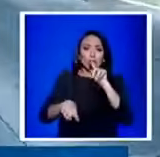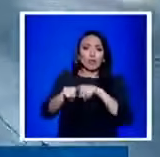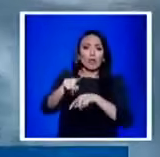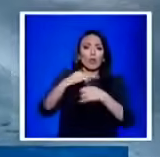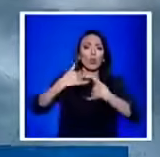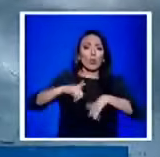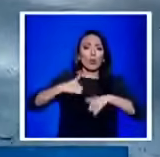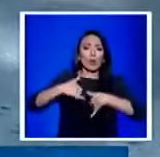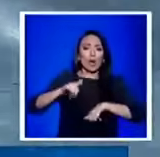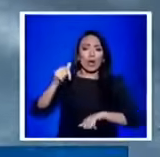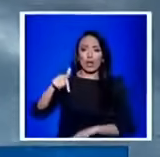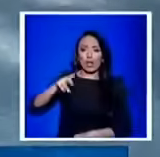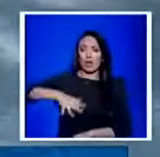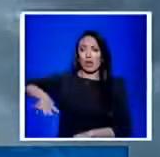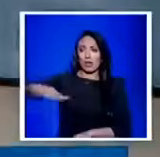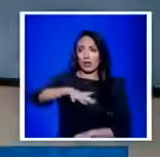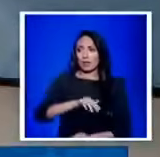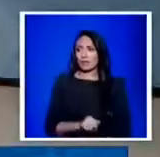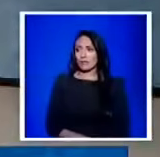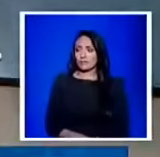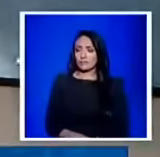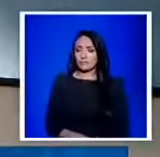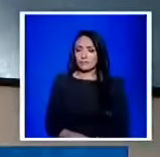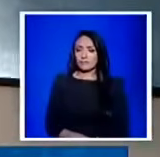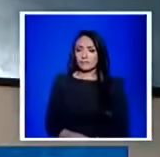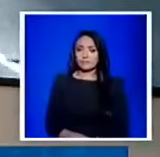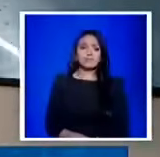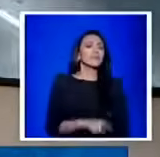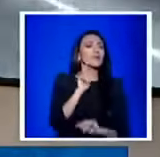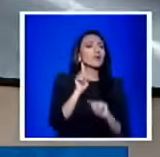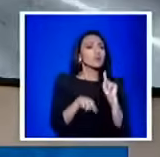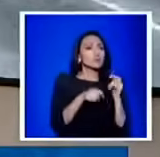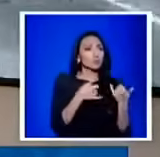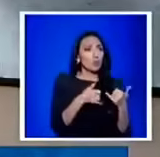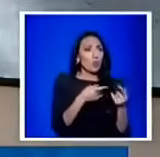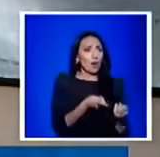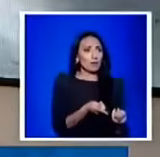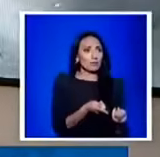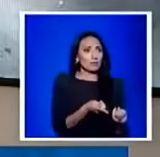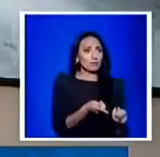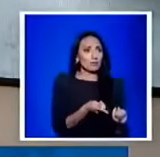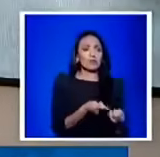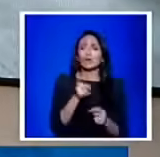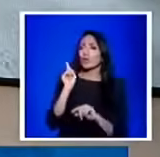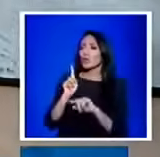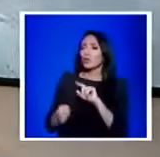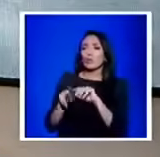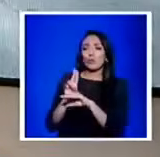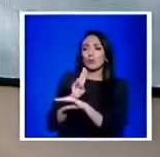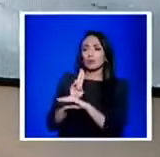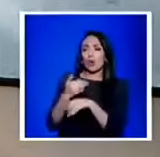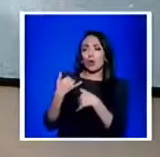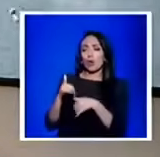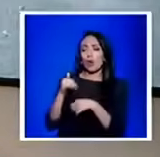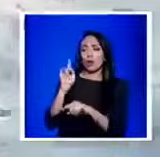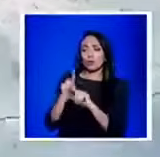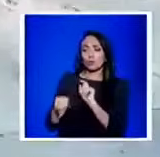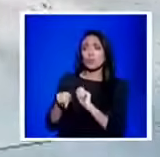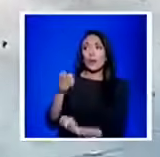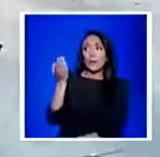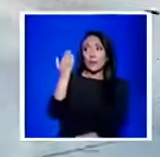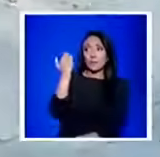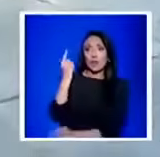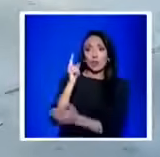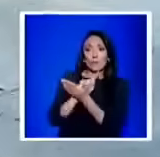practicar ningún deporte aquí de básquetbol. Y no se puede jugar, me imagino yo, don Marco. No se puede jugar. Uh-huh. La primera semana